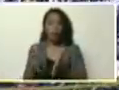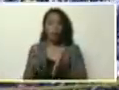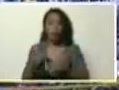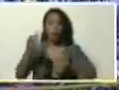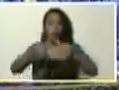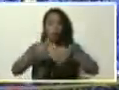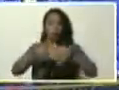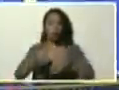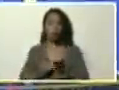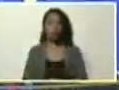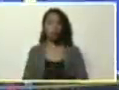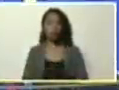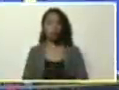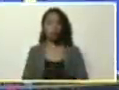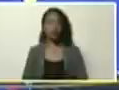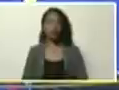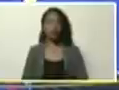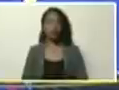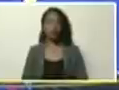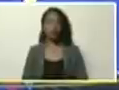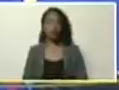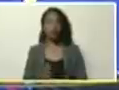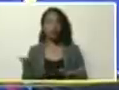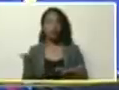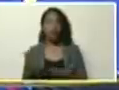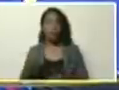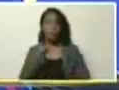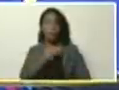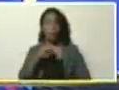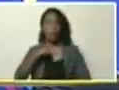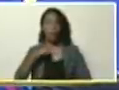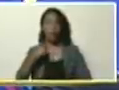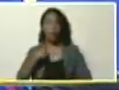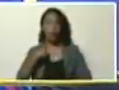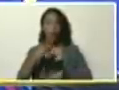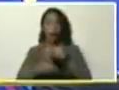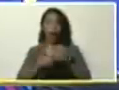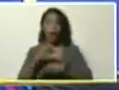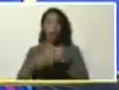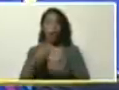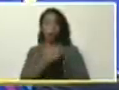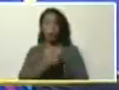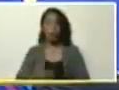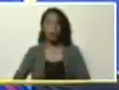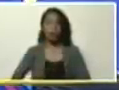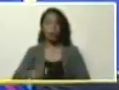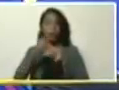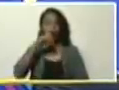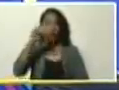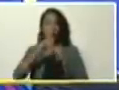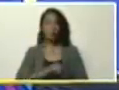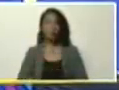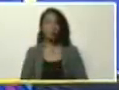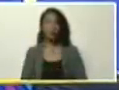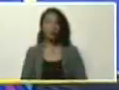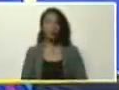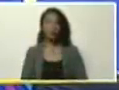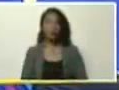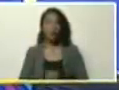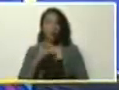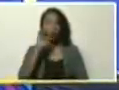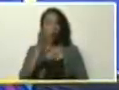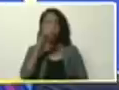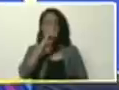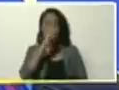elecciones y que en privado he hecho con el presidente Nicolás Maduro. Hace